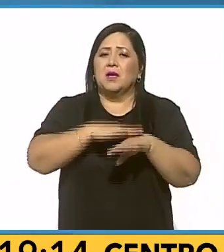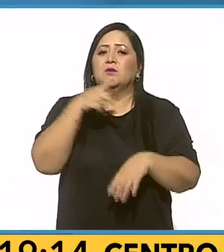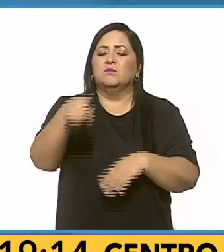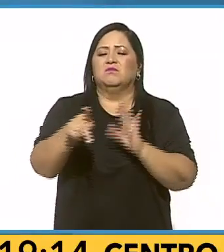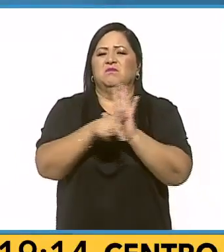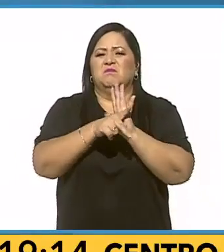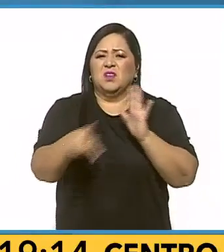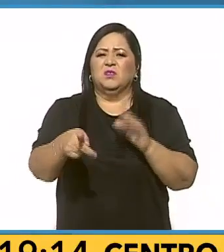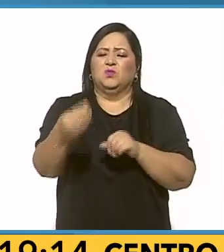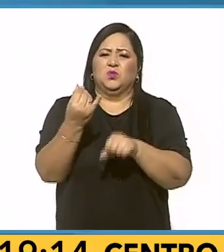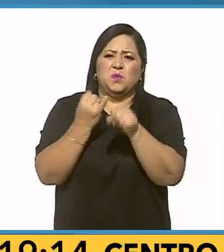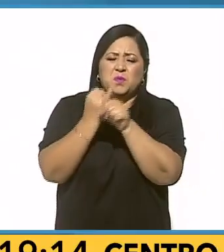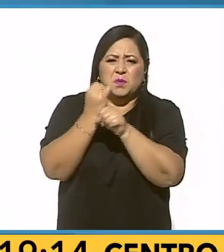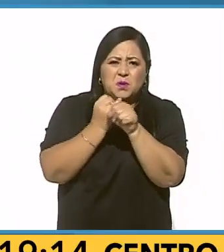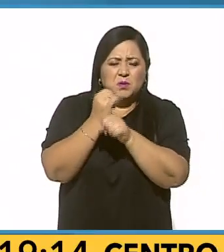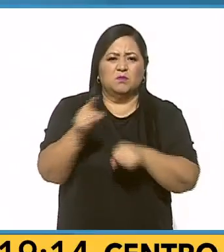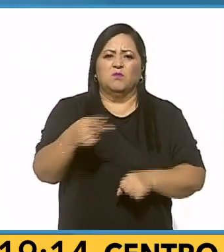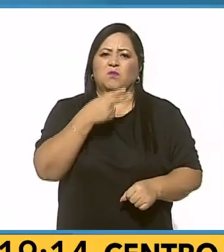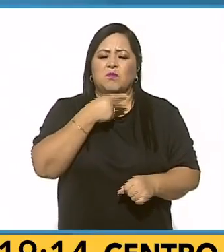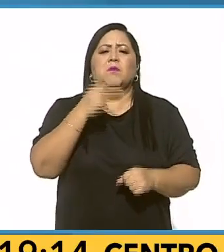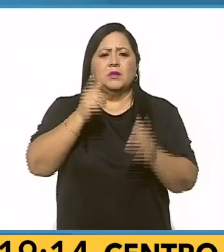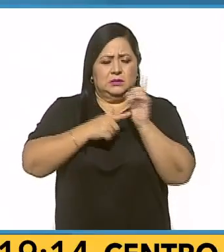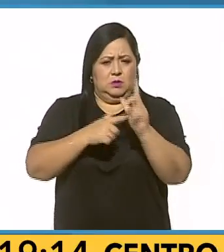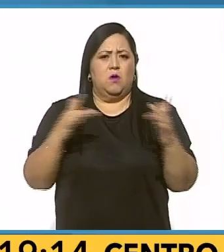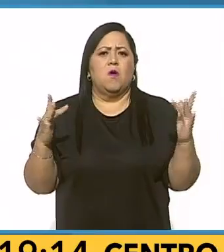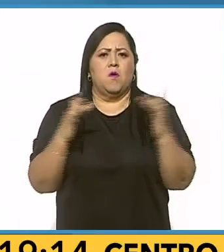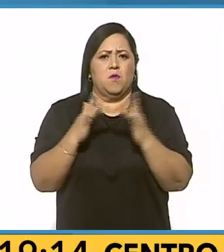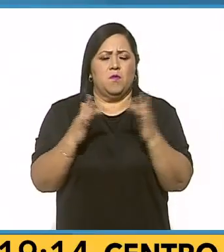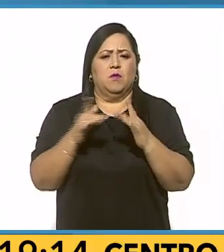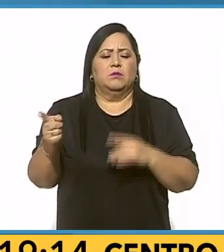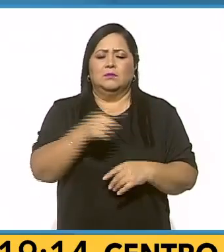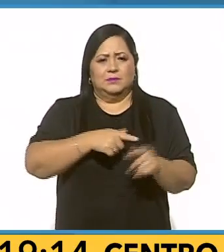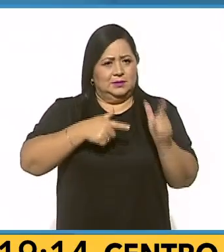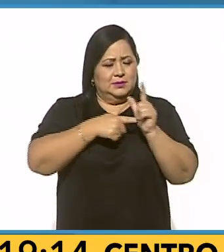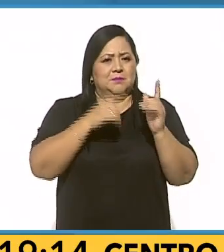periodismo, tu investigación. Estamos en comunicación. Estamos al pendiente. Buenas noches.